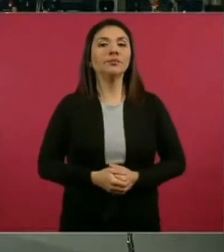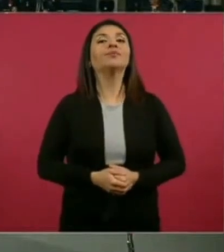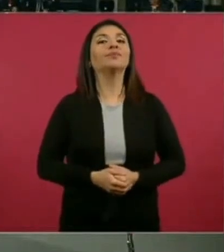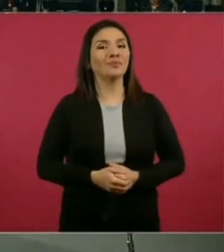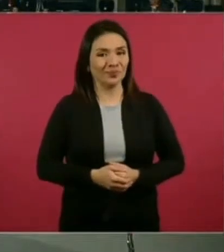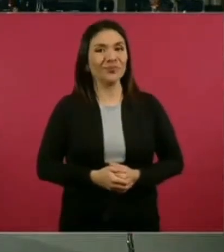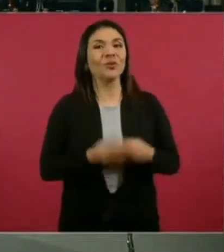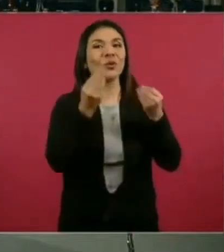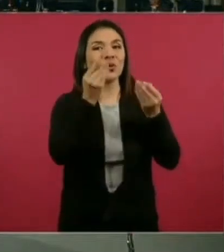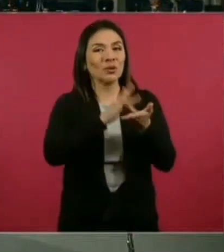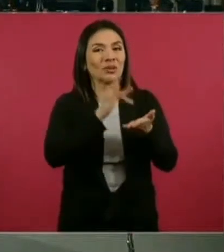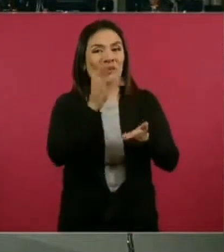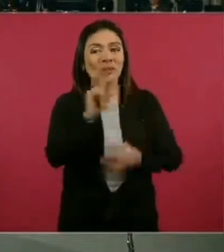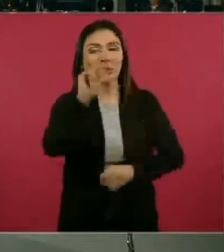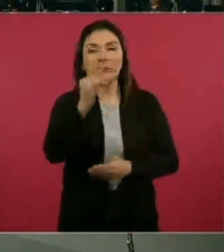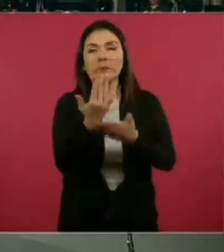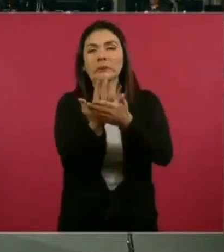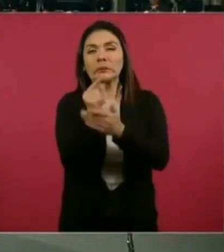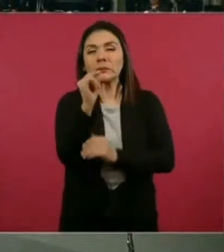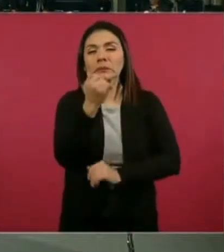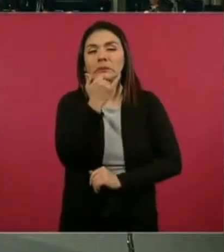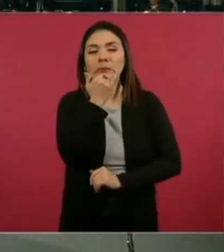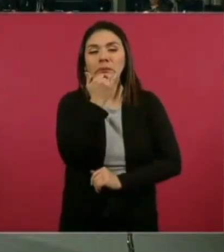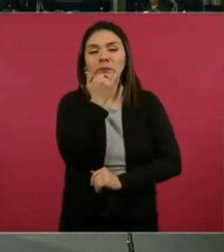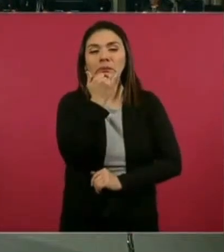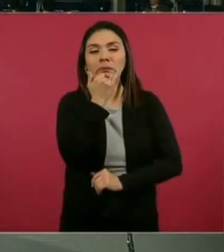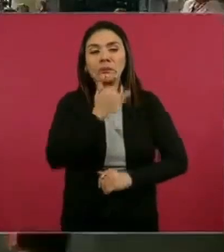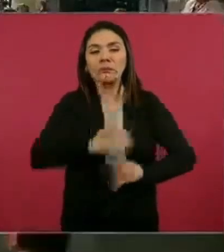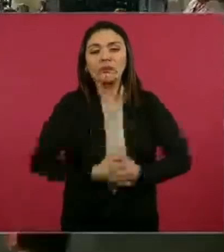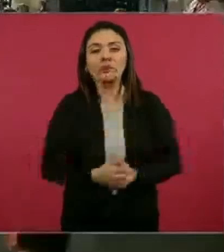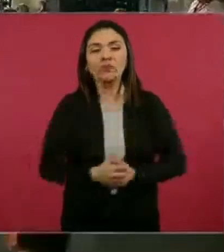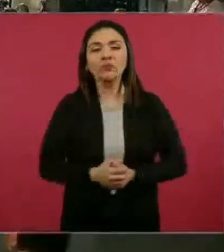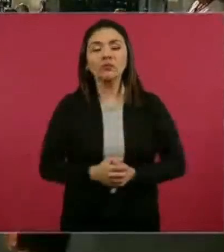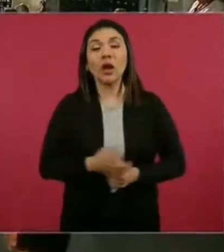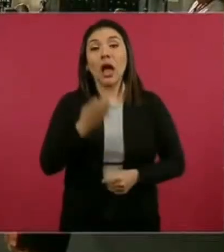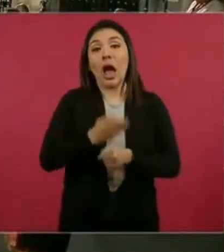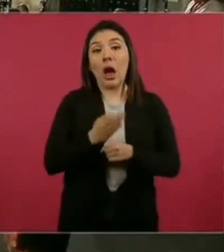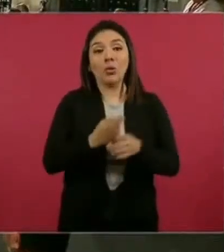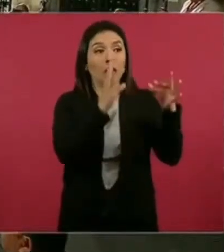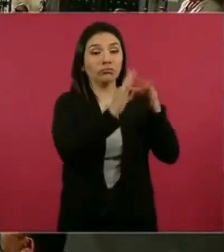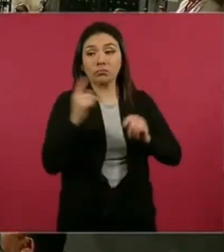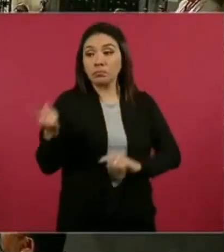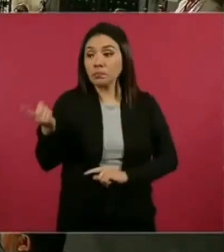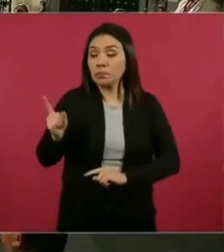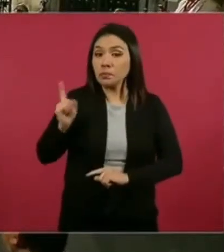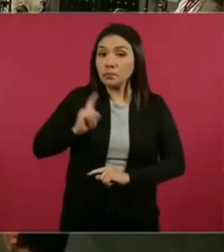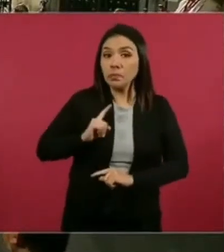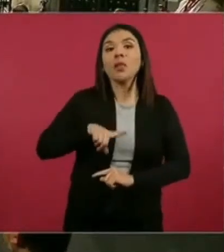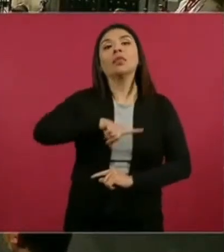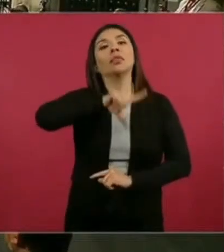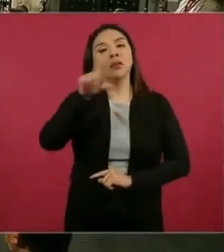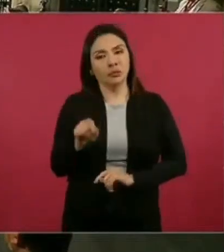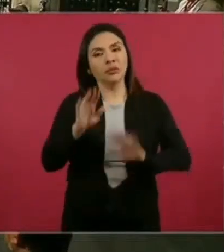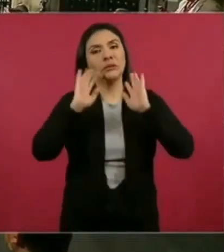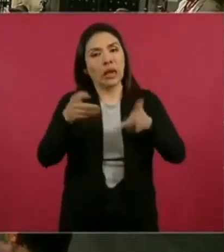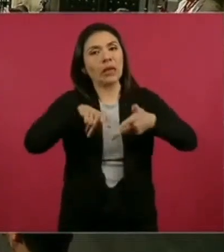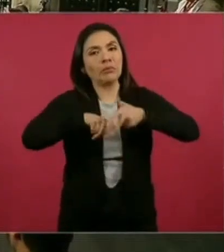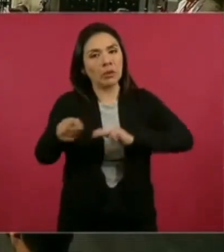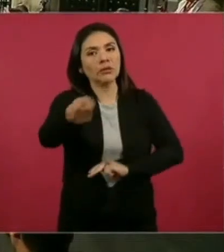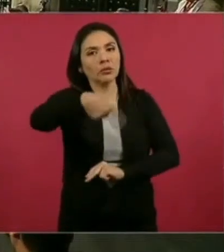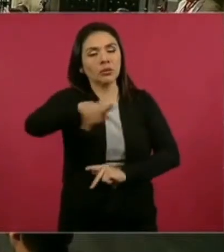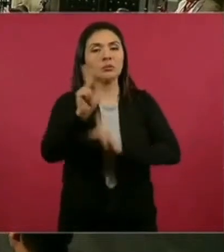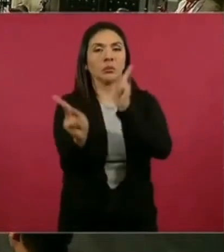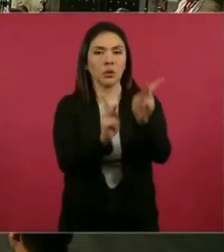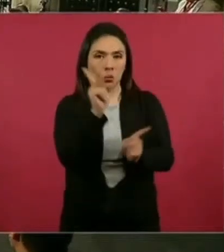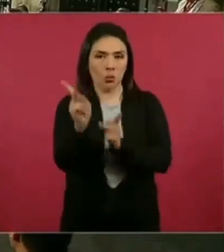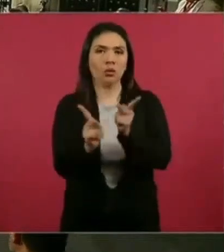Muchísimas gracias. Un segundito, si nos permiten, vamos a concluir con la exposición y luego ya damos entrada a preguntas